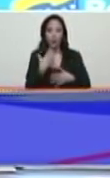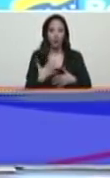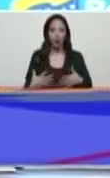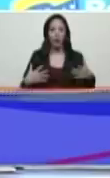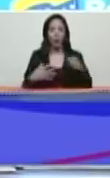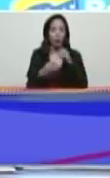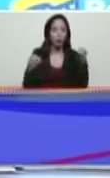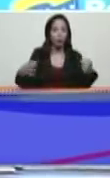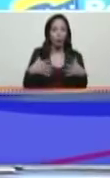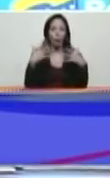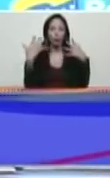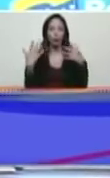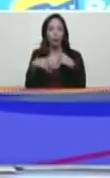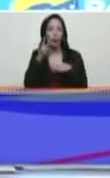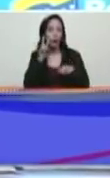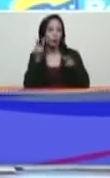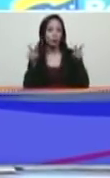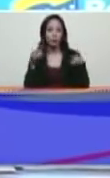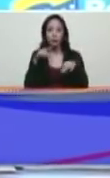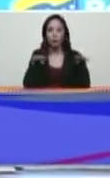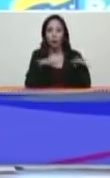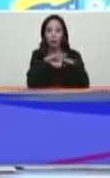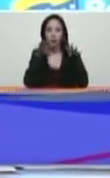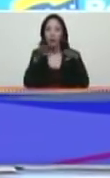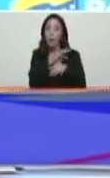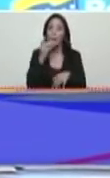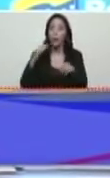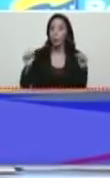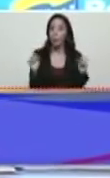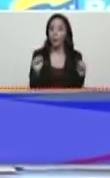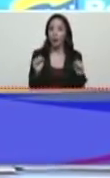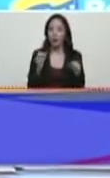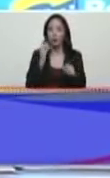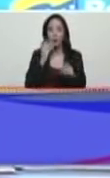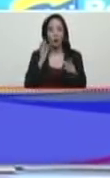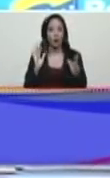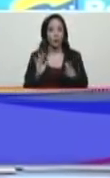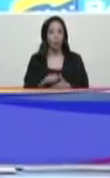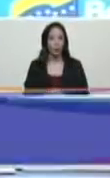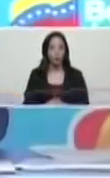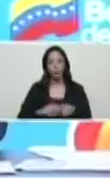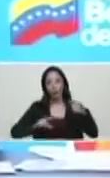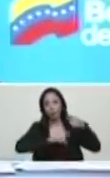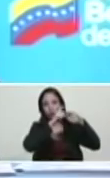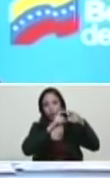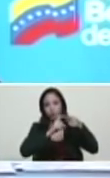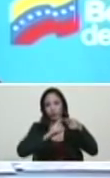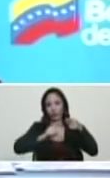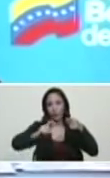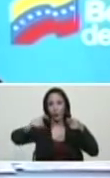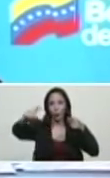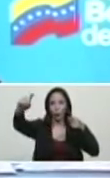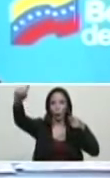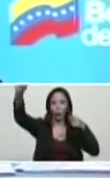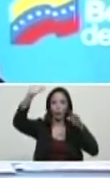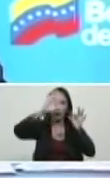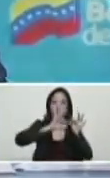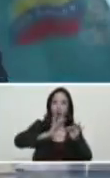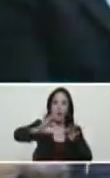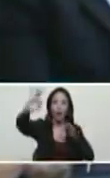Para donde usted vea, a los Andes venezolanos, el teleférico más largo del